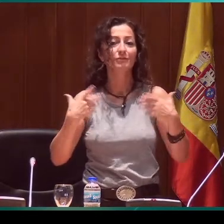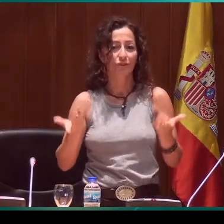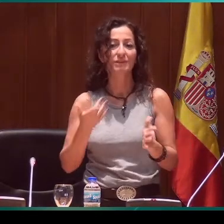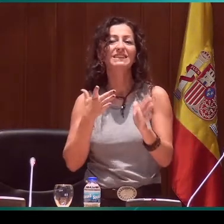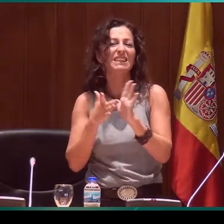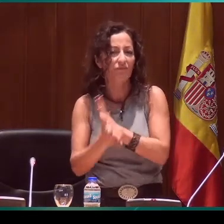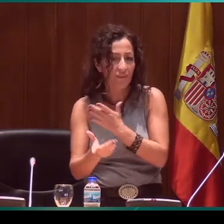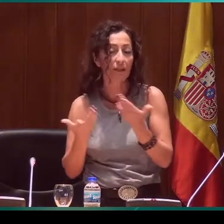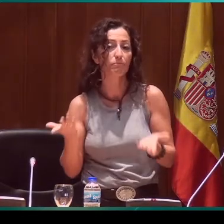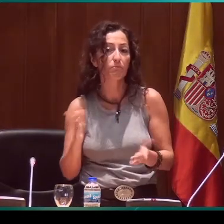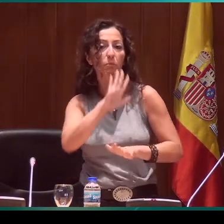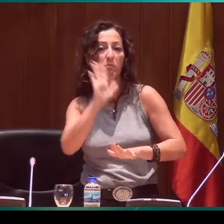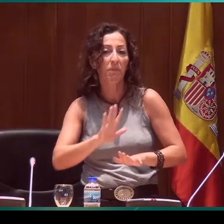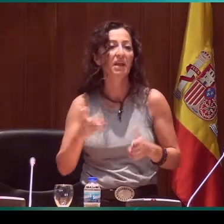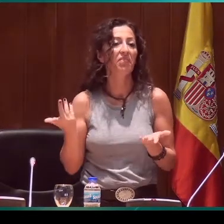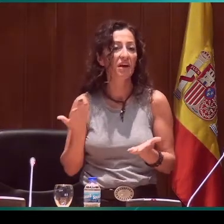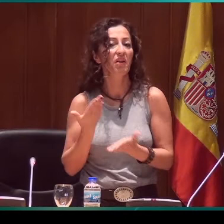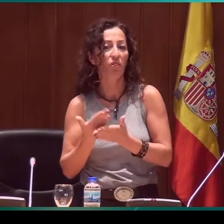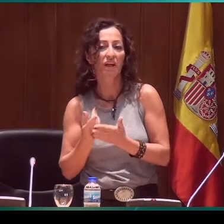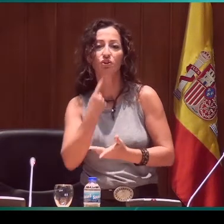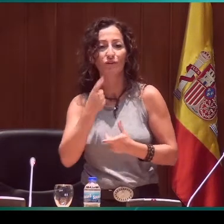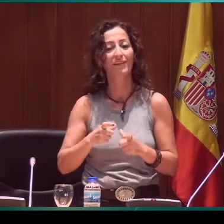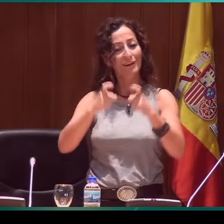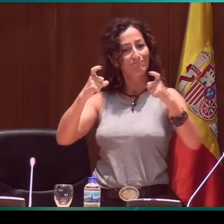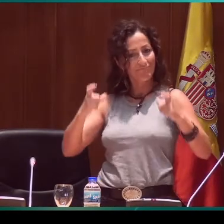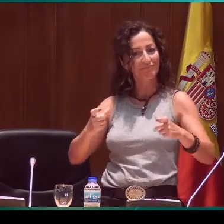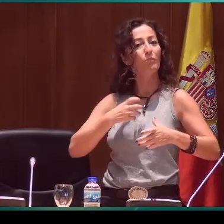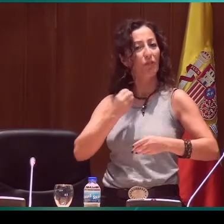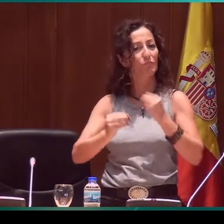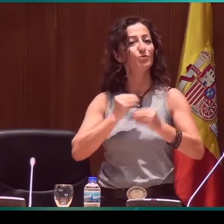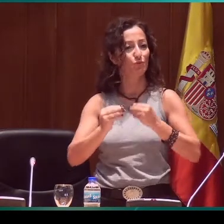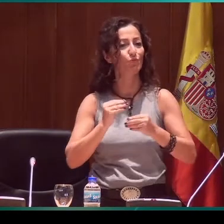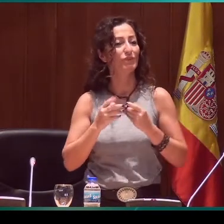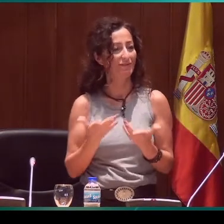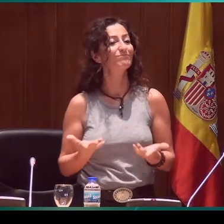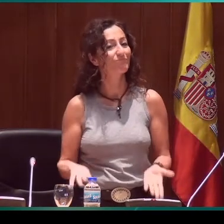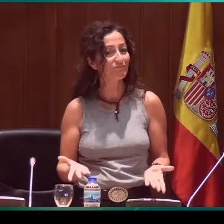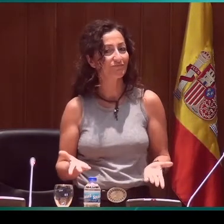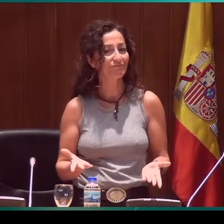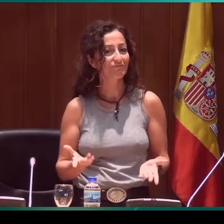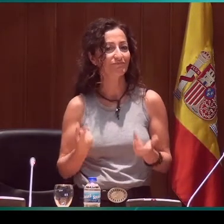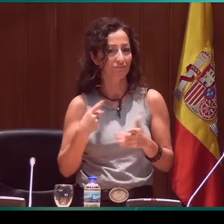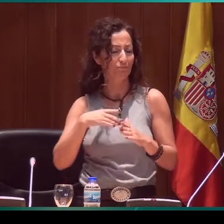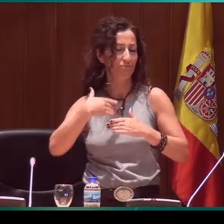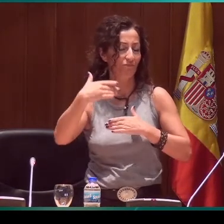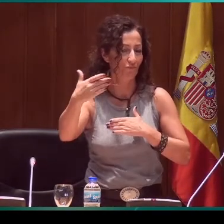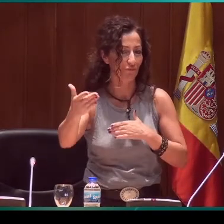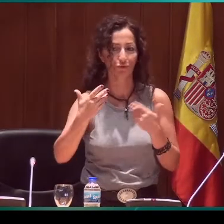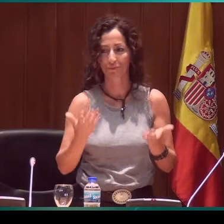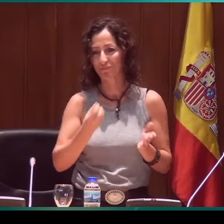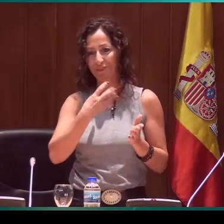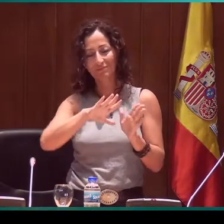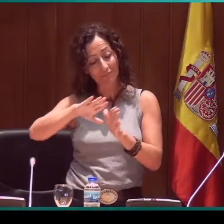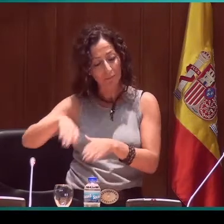pocos y necesitaríamos aumentar esta muestra, pero parece que si pudiéramos conseguirlo, que podríamos estandarizar